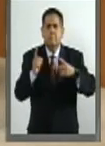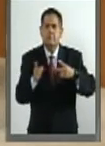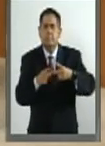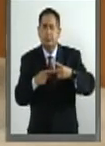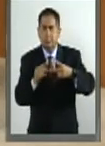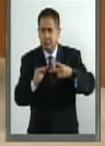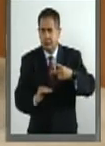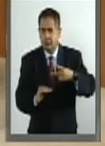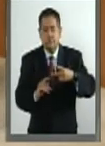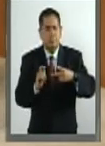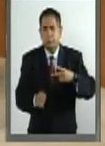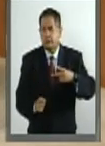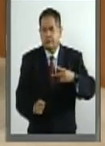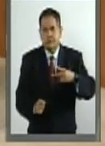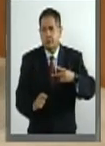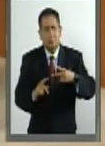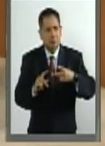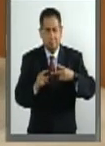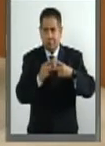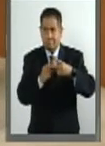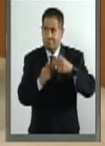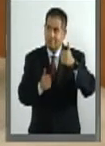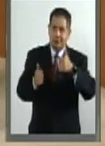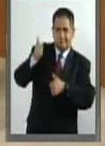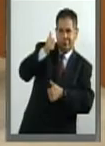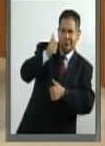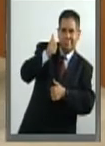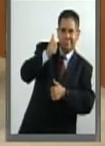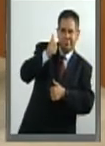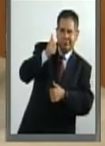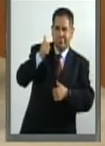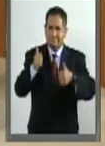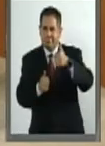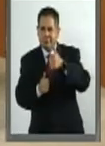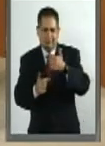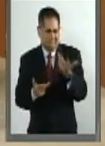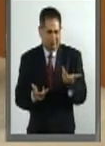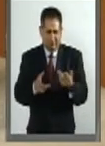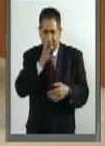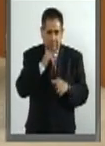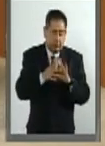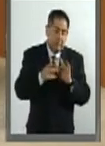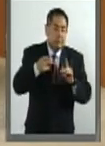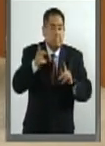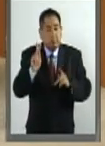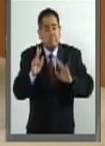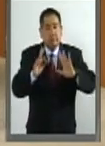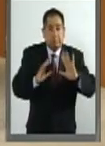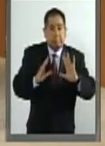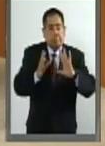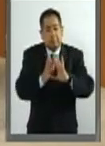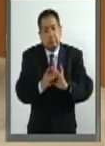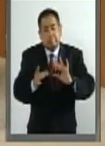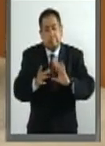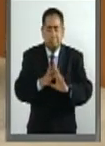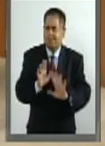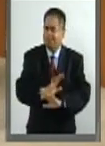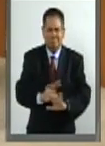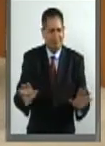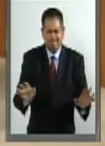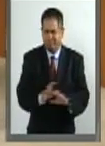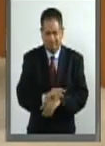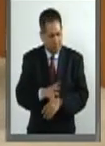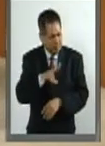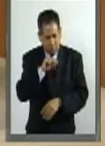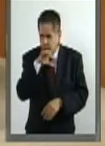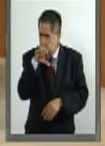gerente, es decir, está sujeta a las órdenes. No puede interpretarse ni estirando la liga lo más que se pueda a ser